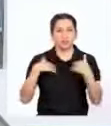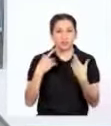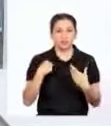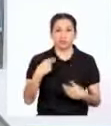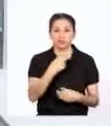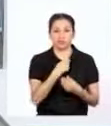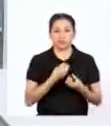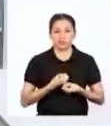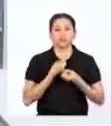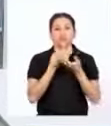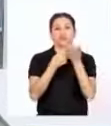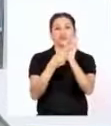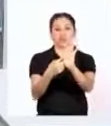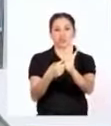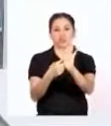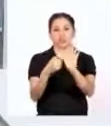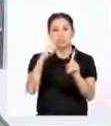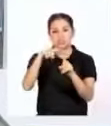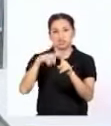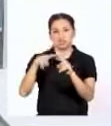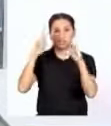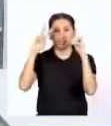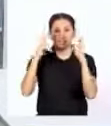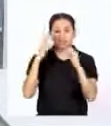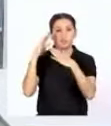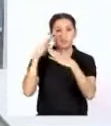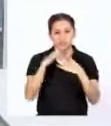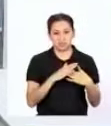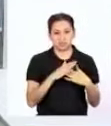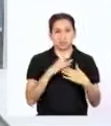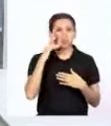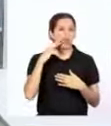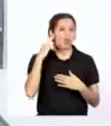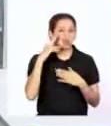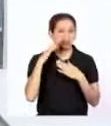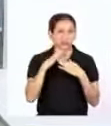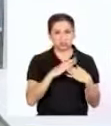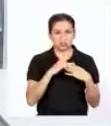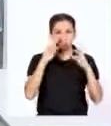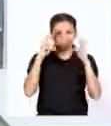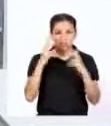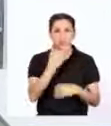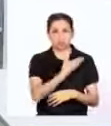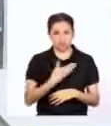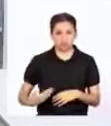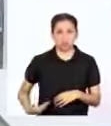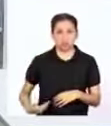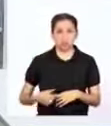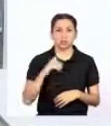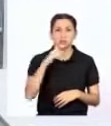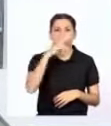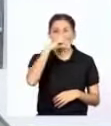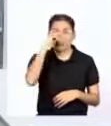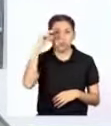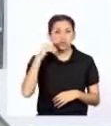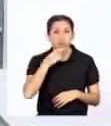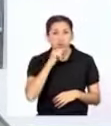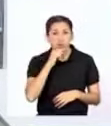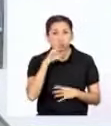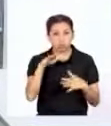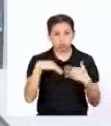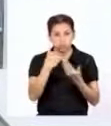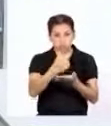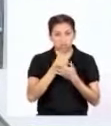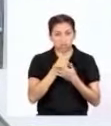así podemos argumentar nuestro punto de vista respecto a la discriminación étnico-racial como un asunto público. Juliana,